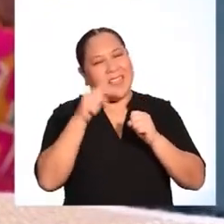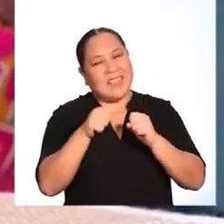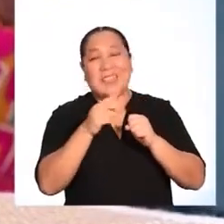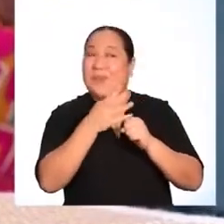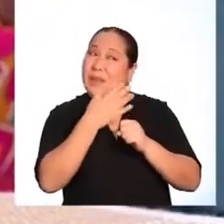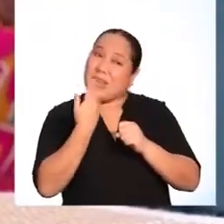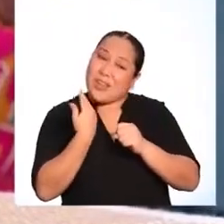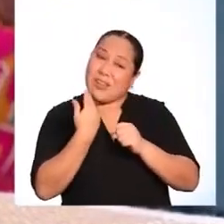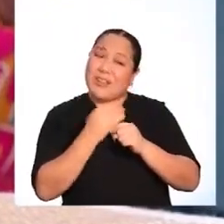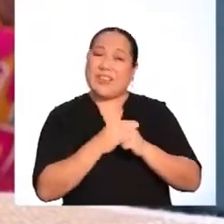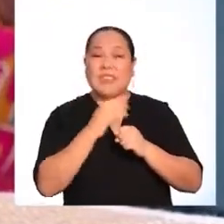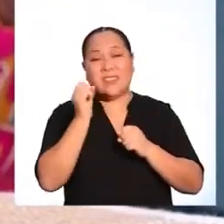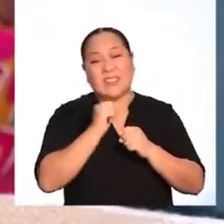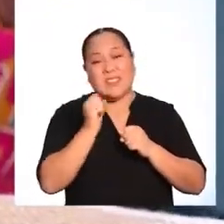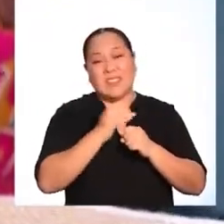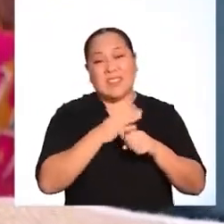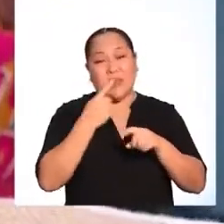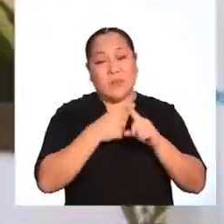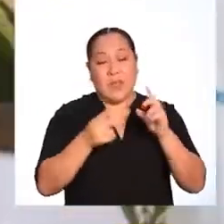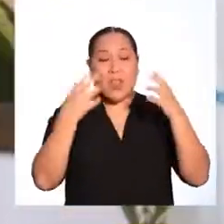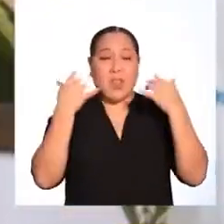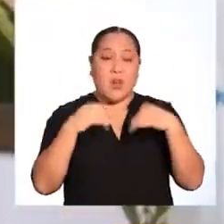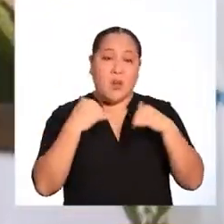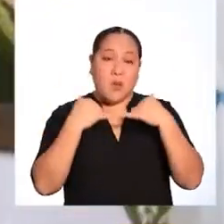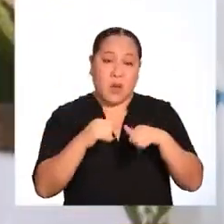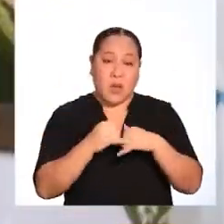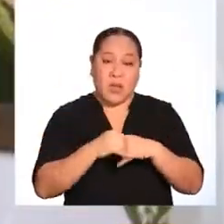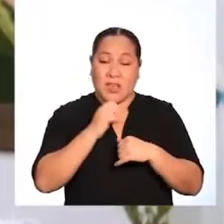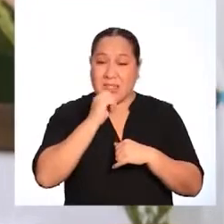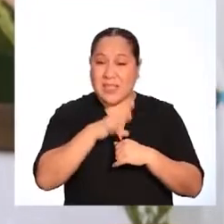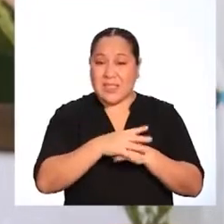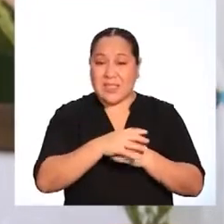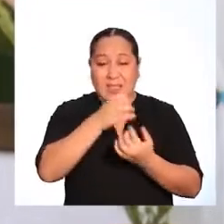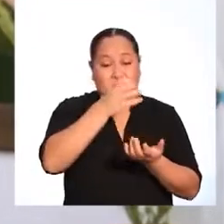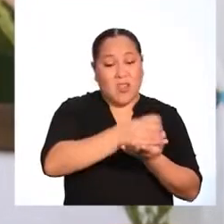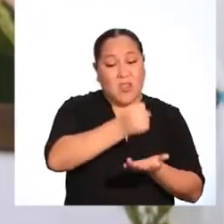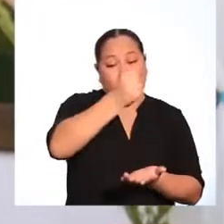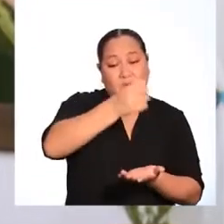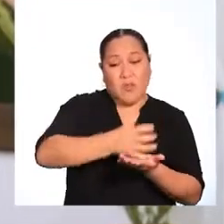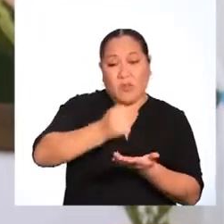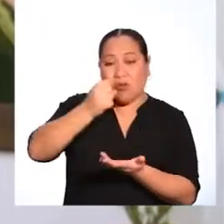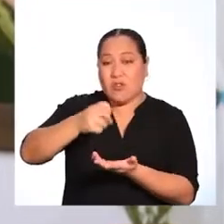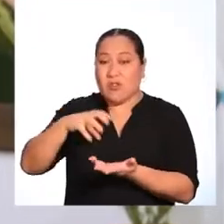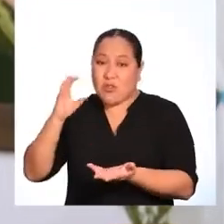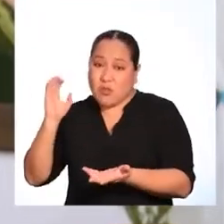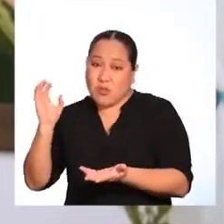está dejar sí pero el juego se llama divertido